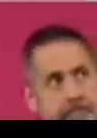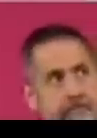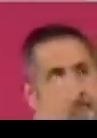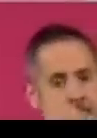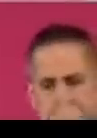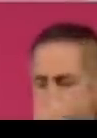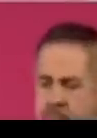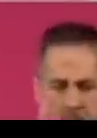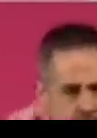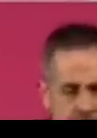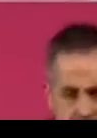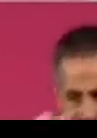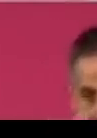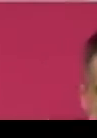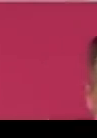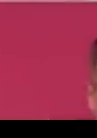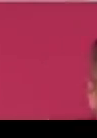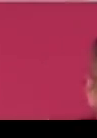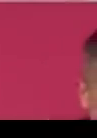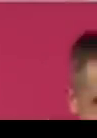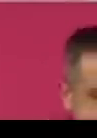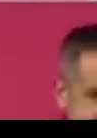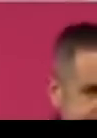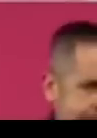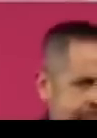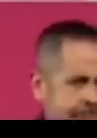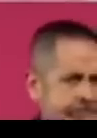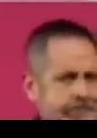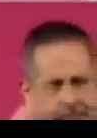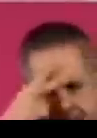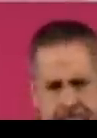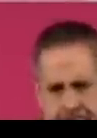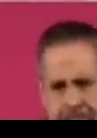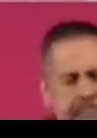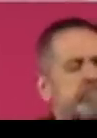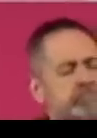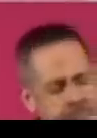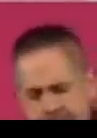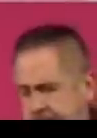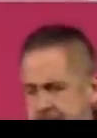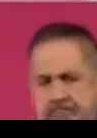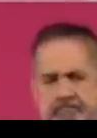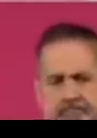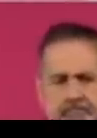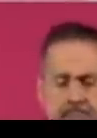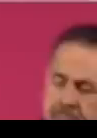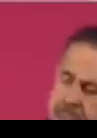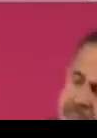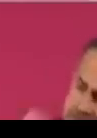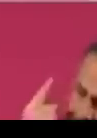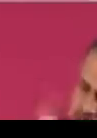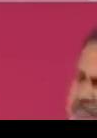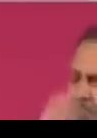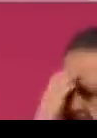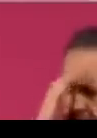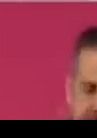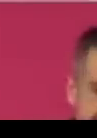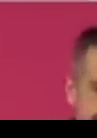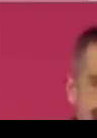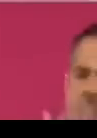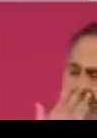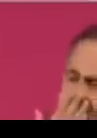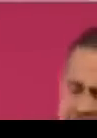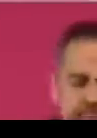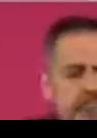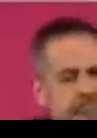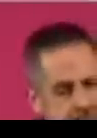Cómo quedó demostrado en el caso de gobierno del Estado de México por eso mi reconocimiento a